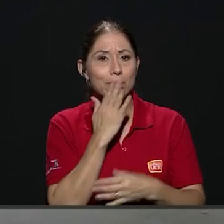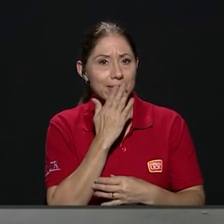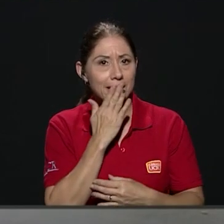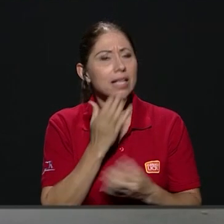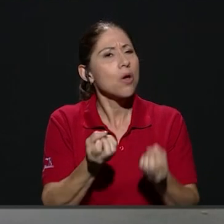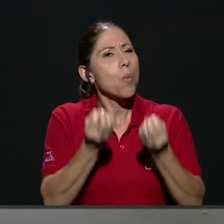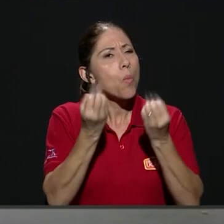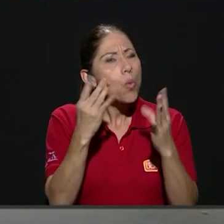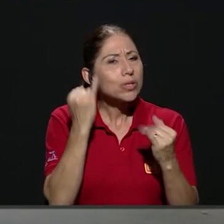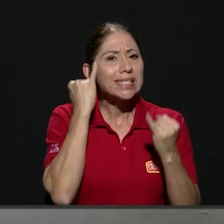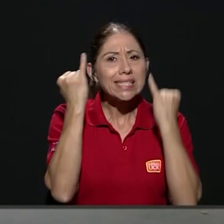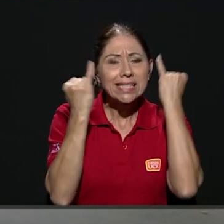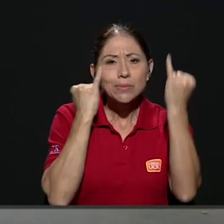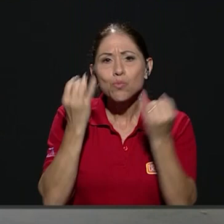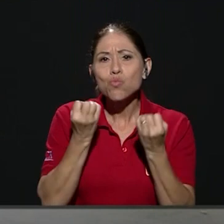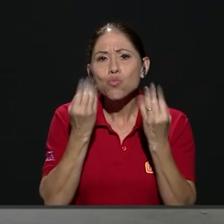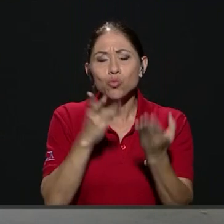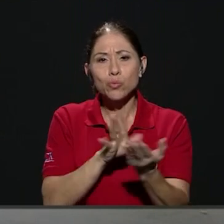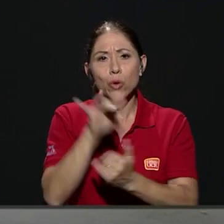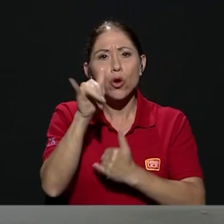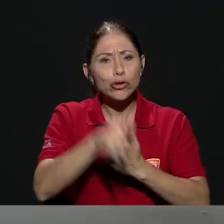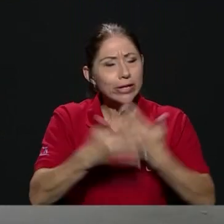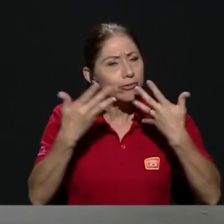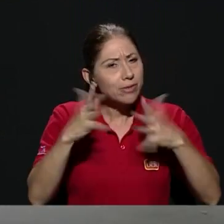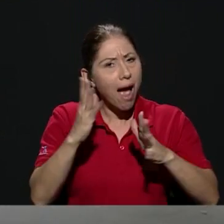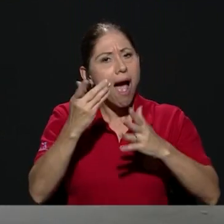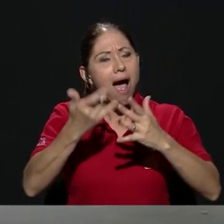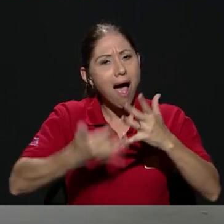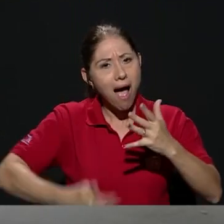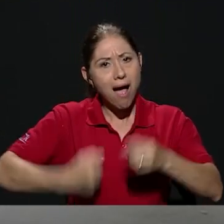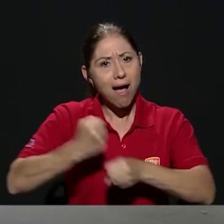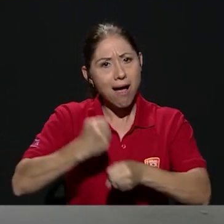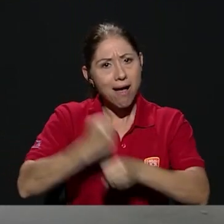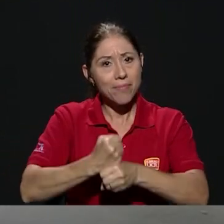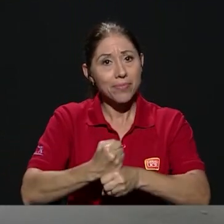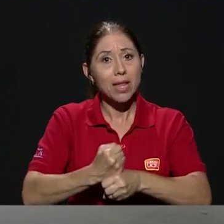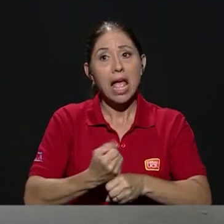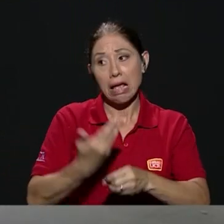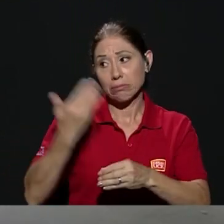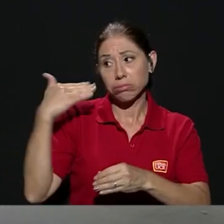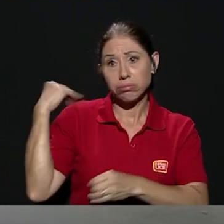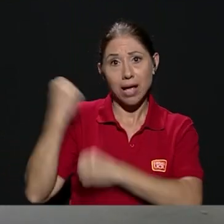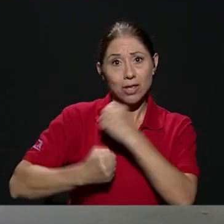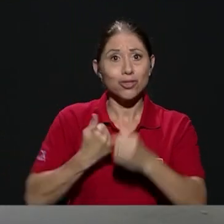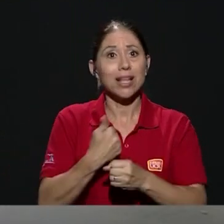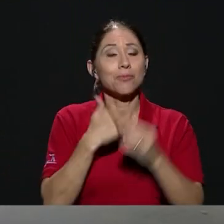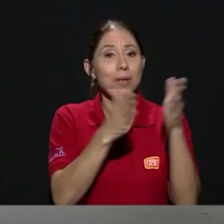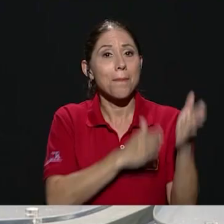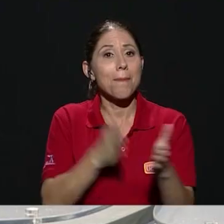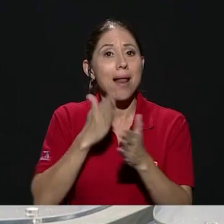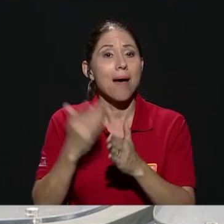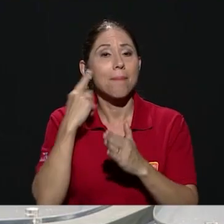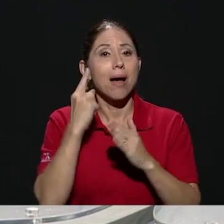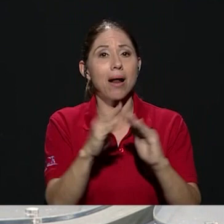múltiples iniciativas, múltiples proyectos, y de varios años para acá tenemos pues el Plan para Pueblos Indígenas que se